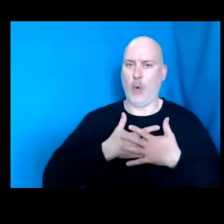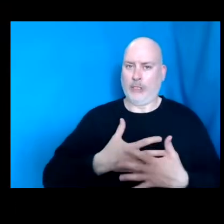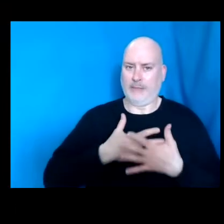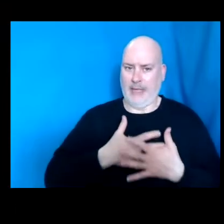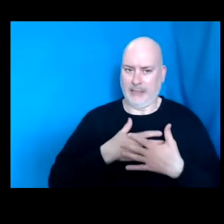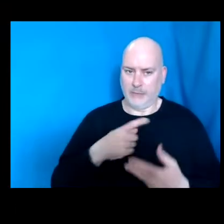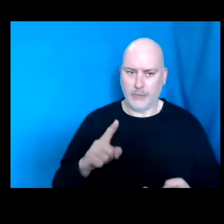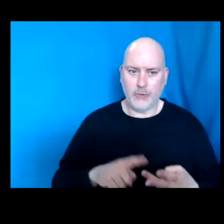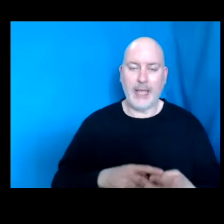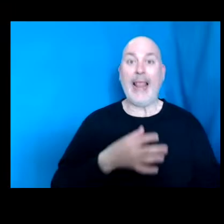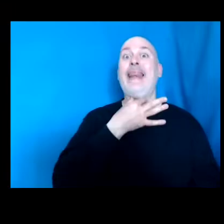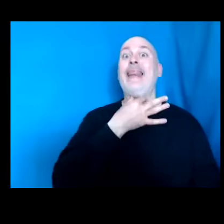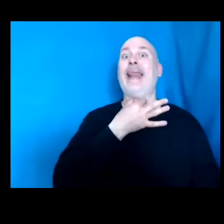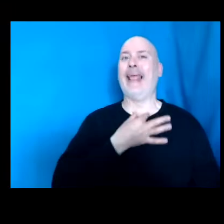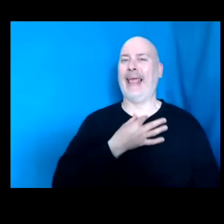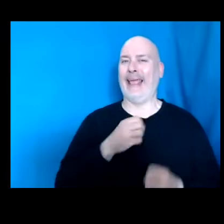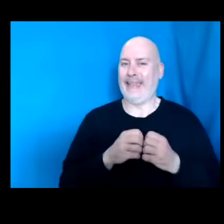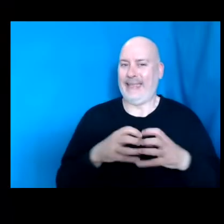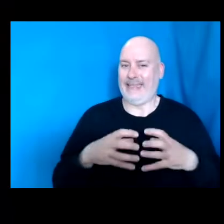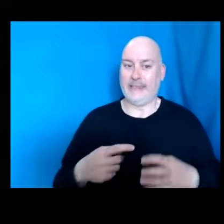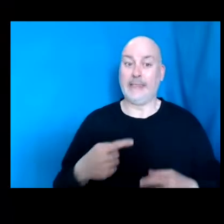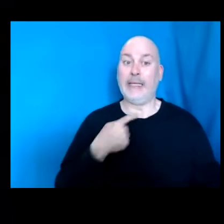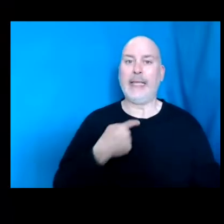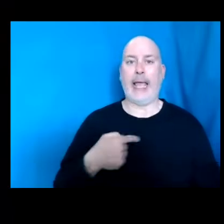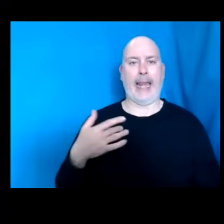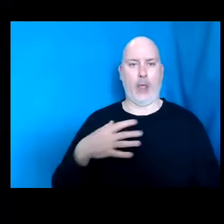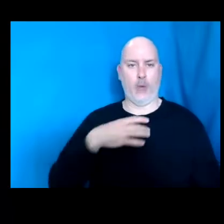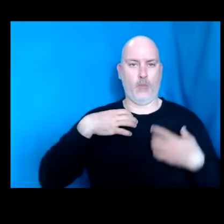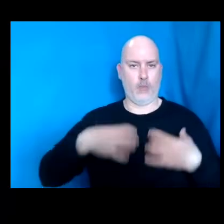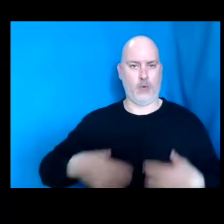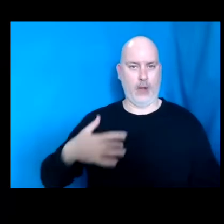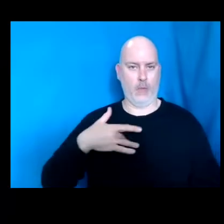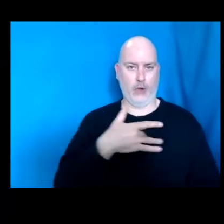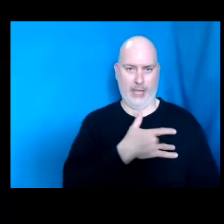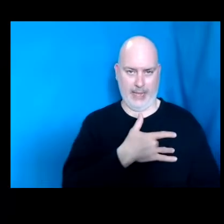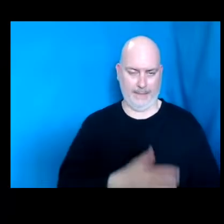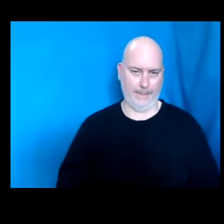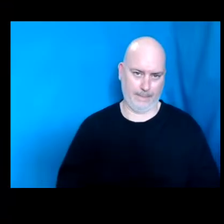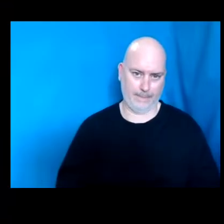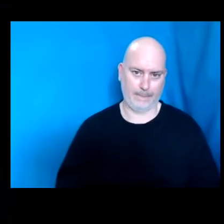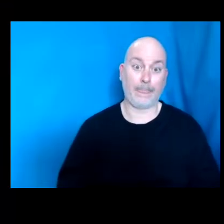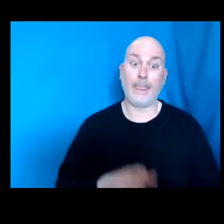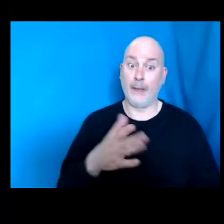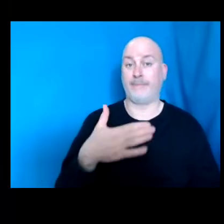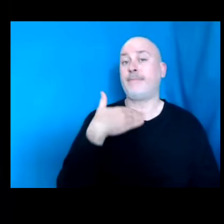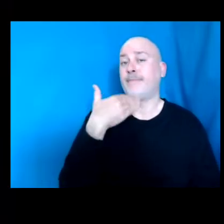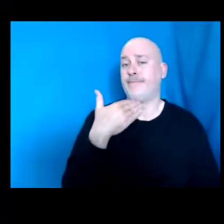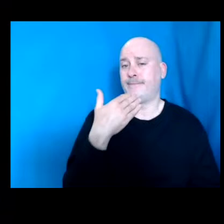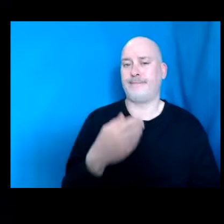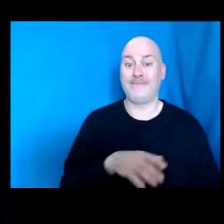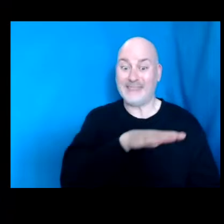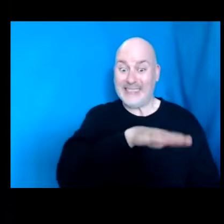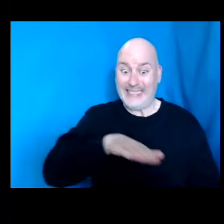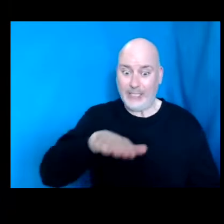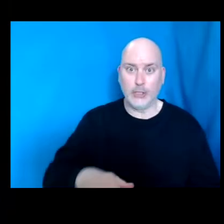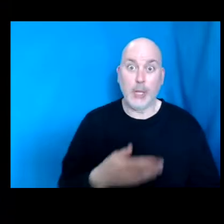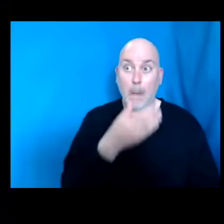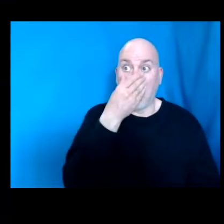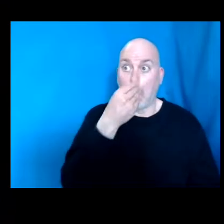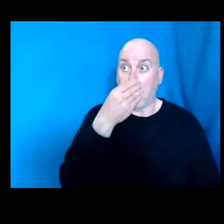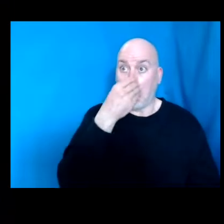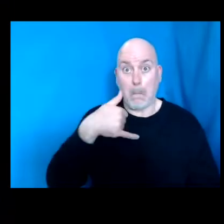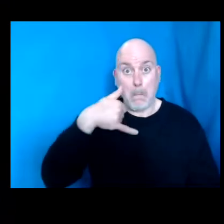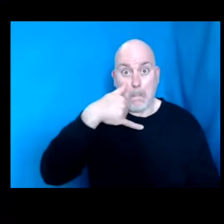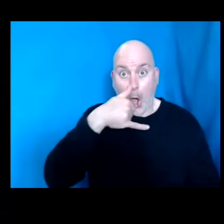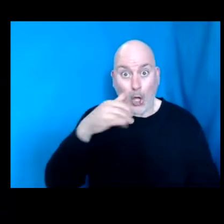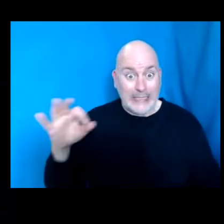la laringitis y la neumonía. Ya sabemos todos que un niño sin mocos no es un niño,